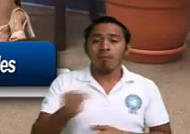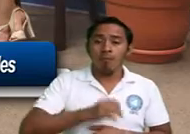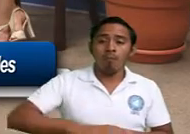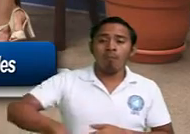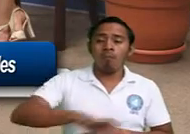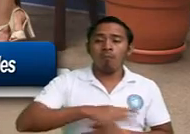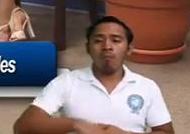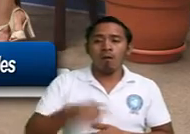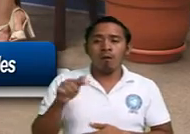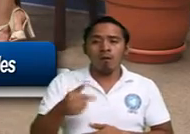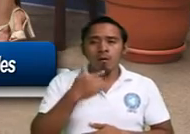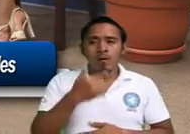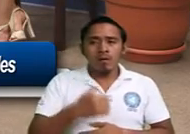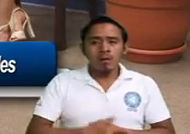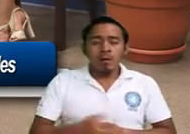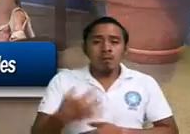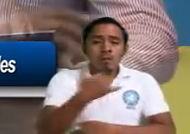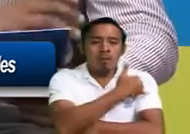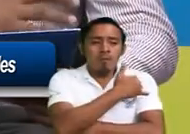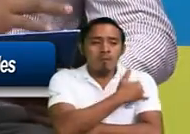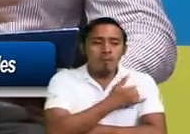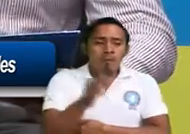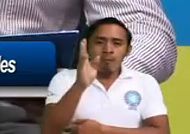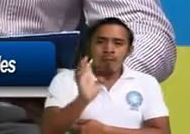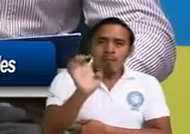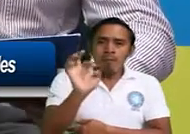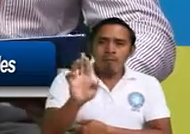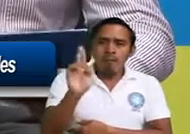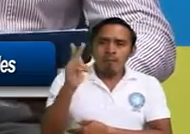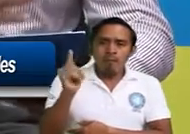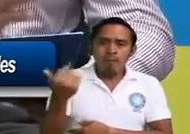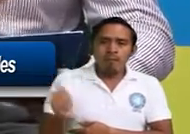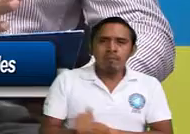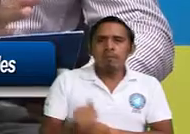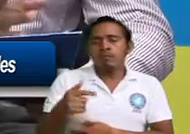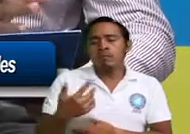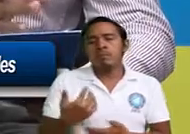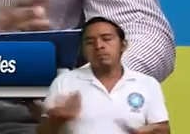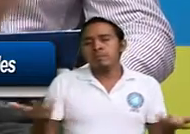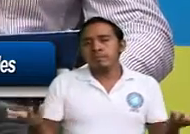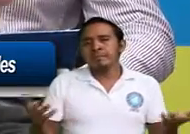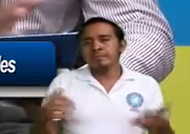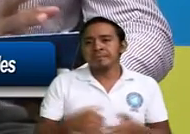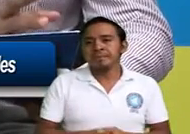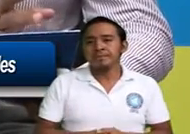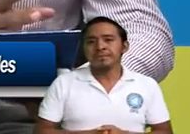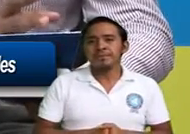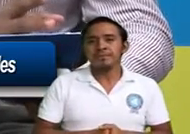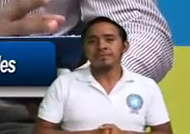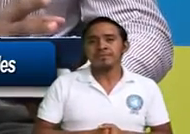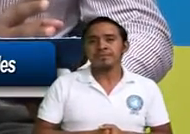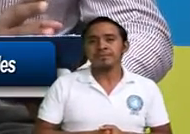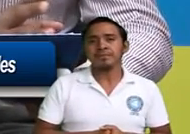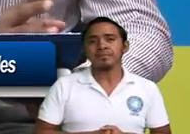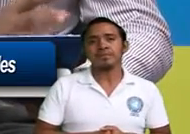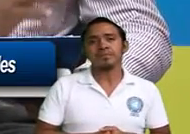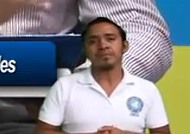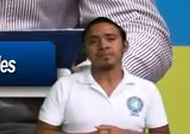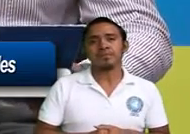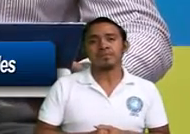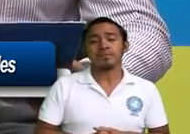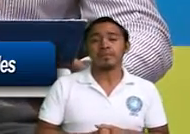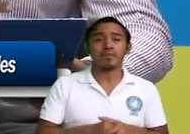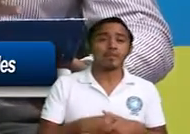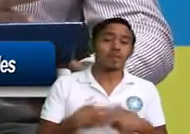que brinda el Hospital Berta Calderón, porque hay, pues, lamentablemente, mujeres que